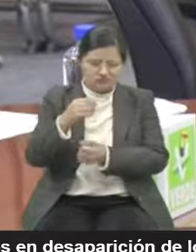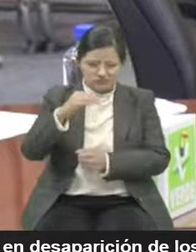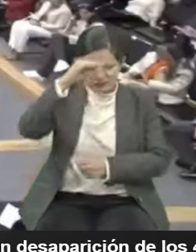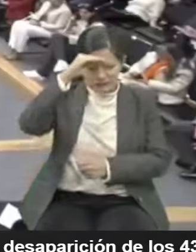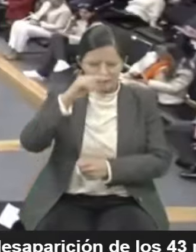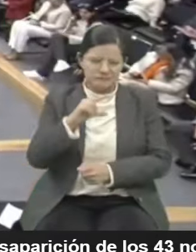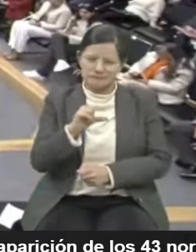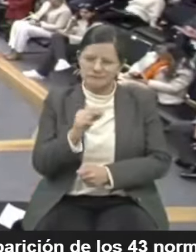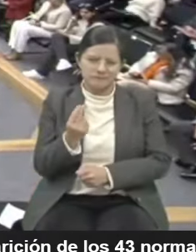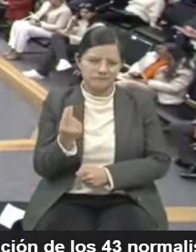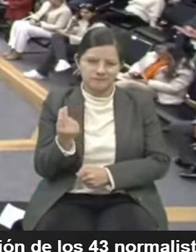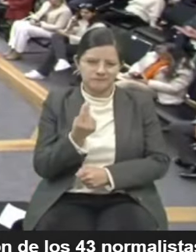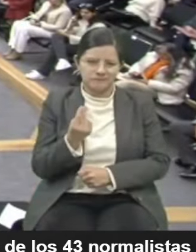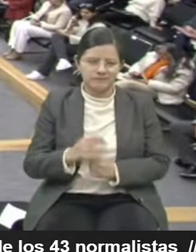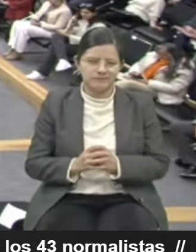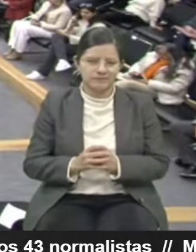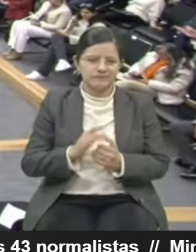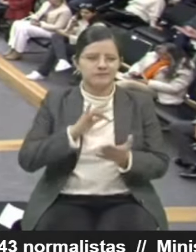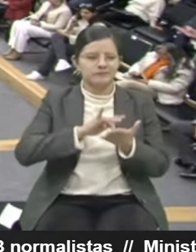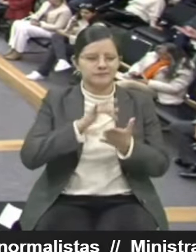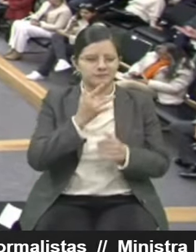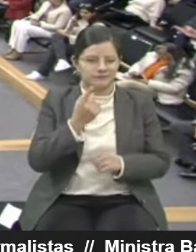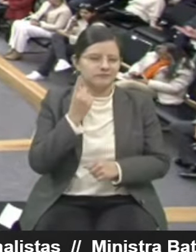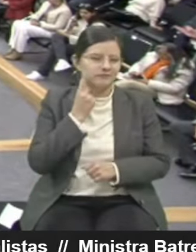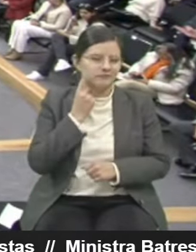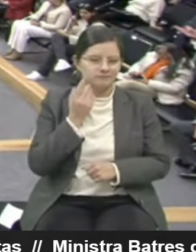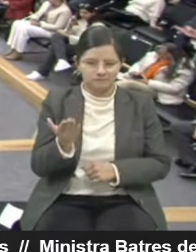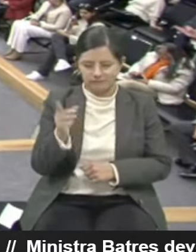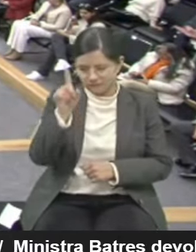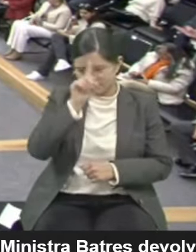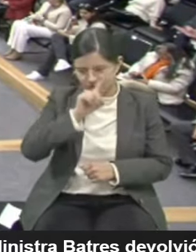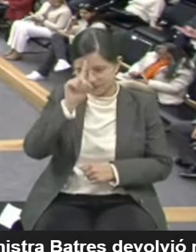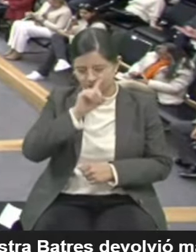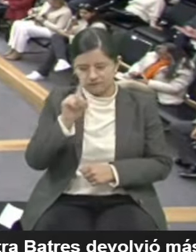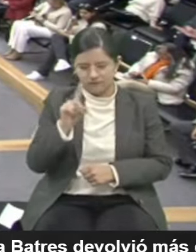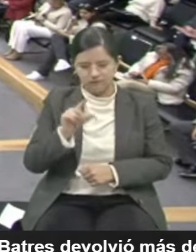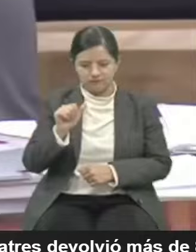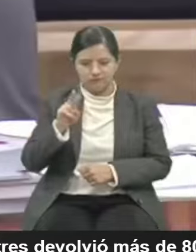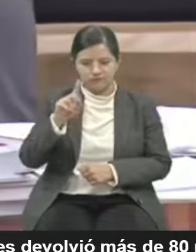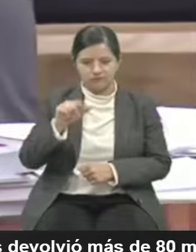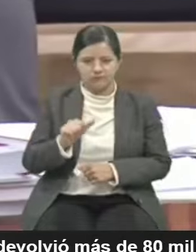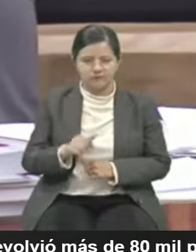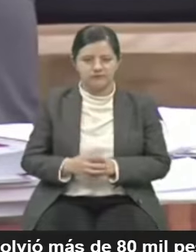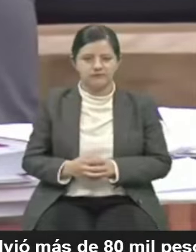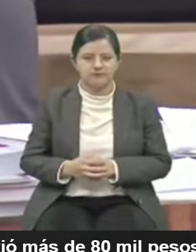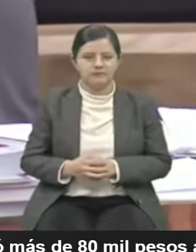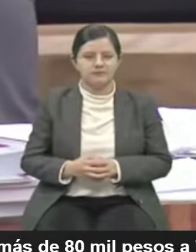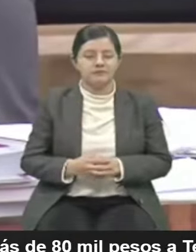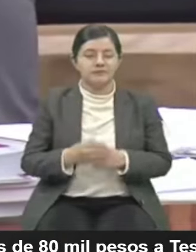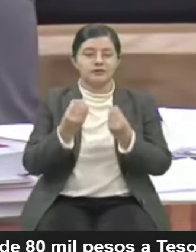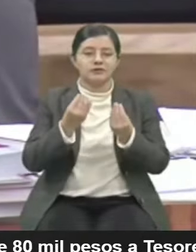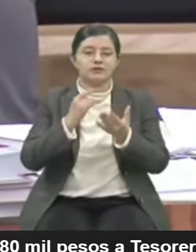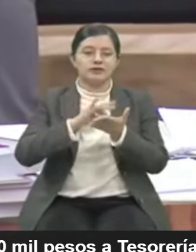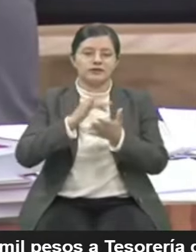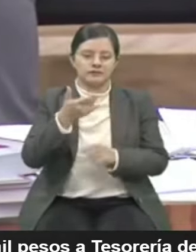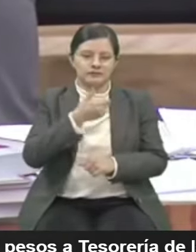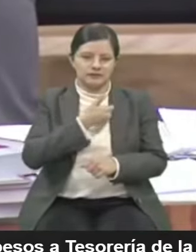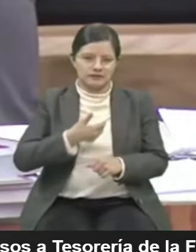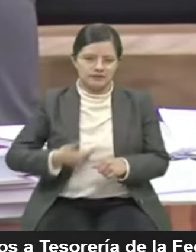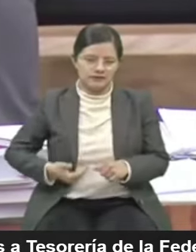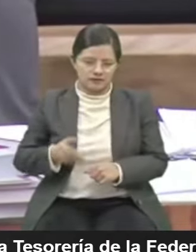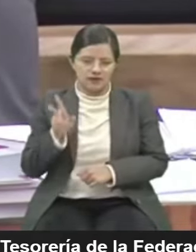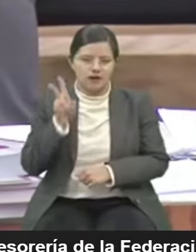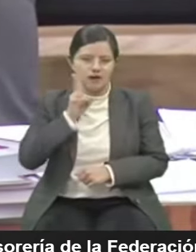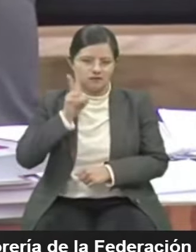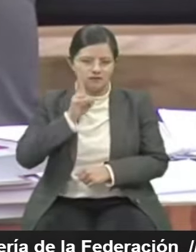nuestra Gracias diputado adelante consejera Claudia Zavala Muchas gracias presidenta a ver creo que hay confusión